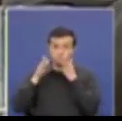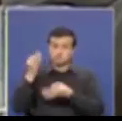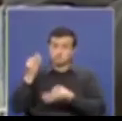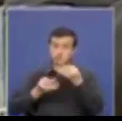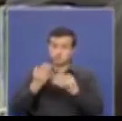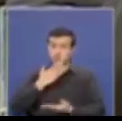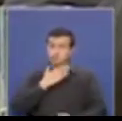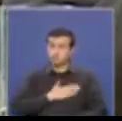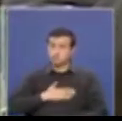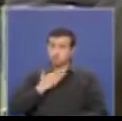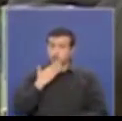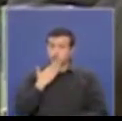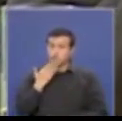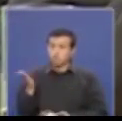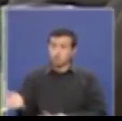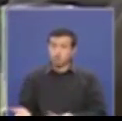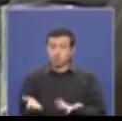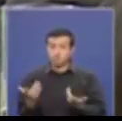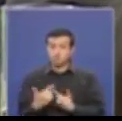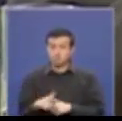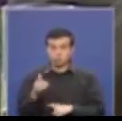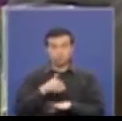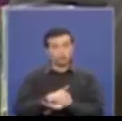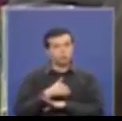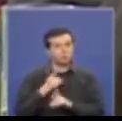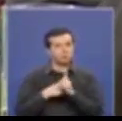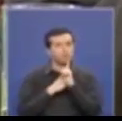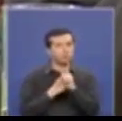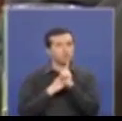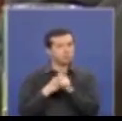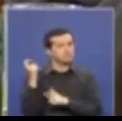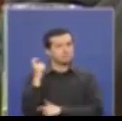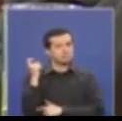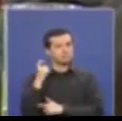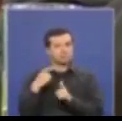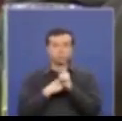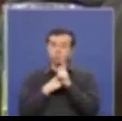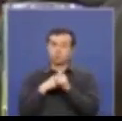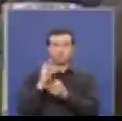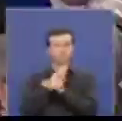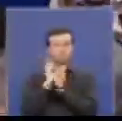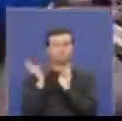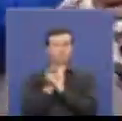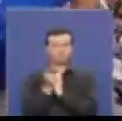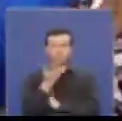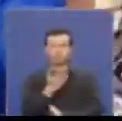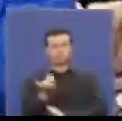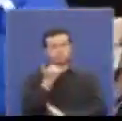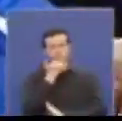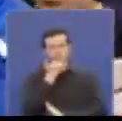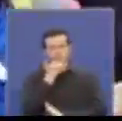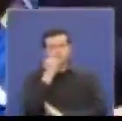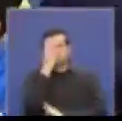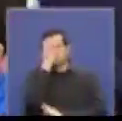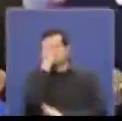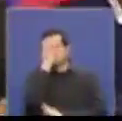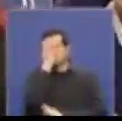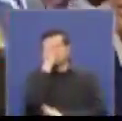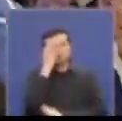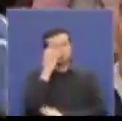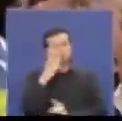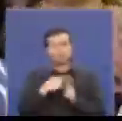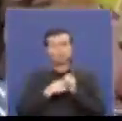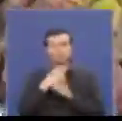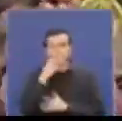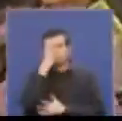Justicia. ¿Cómo hemos dejado pasar estas cosas? Y a preparar urgentemente la reforma, esta barbaridad que nos debe llenar de